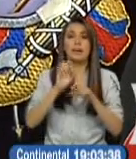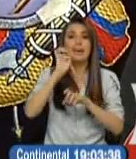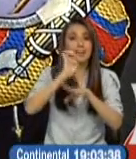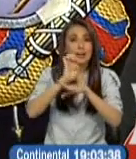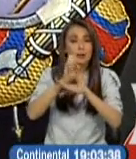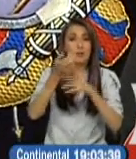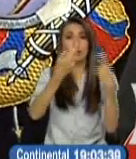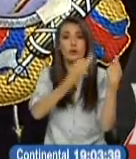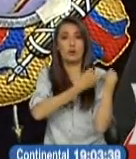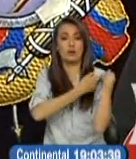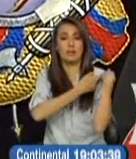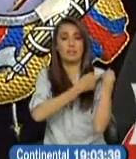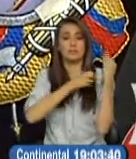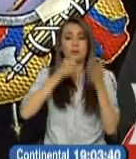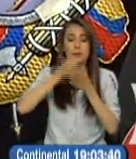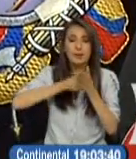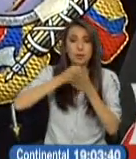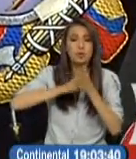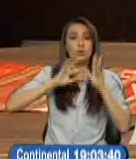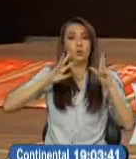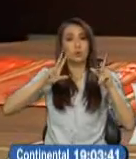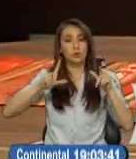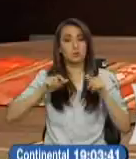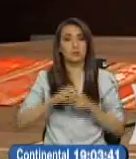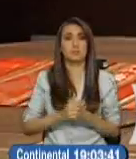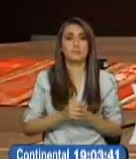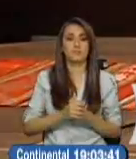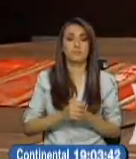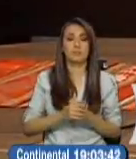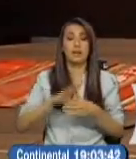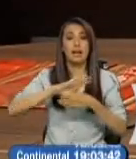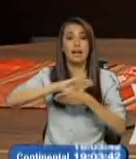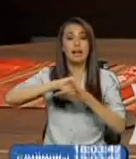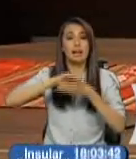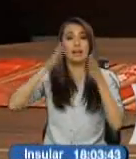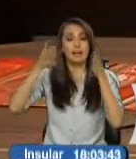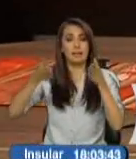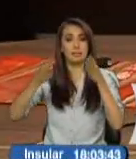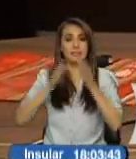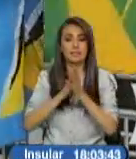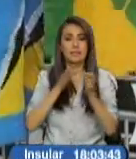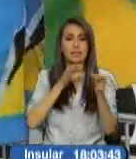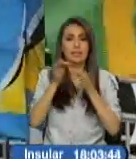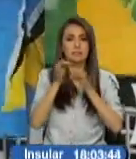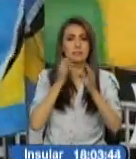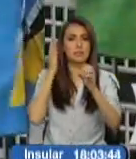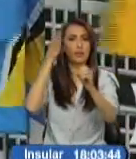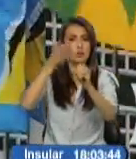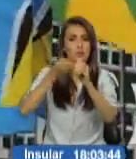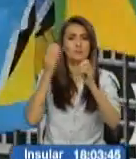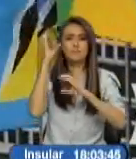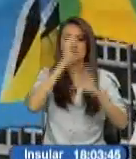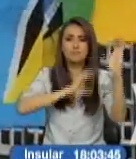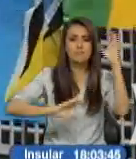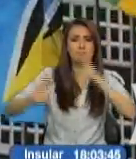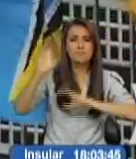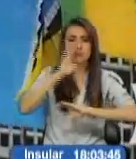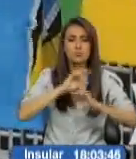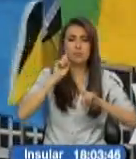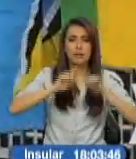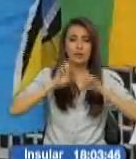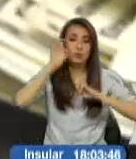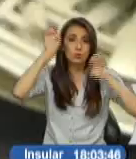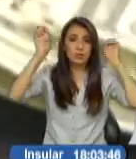la Convención de Lucha contra la Corrupción. La canciller explicó los objetivos de su visita, con la que se busca fortalecer los mecanismos